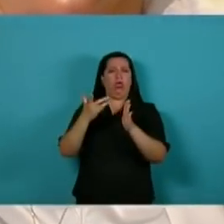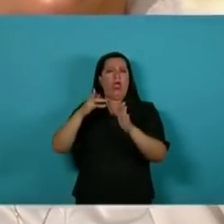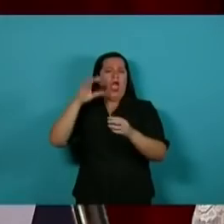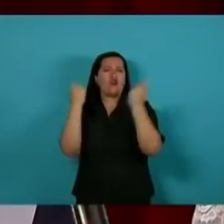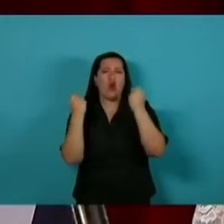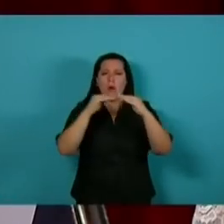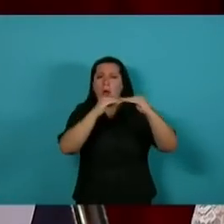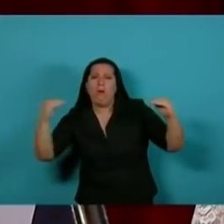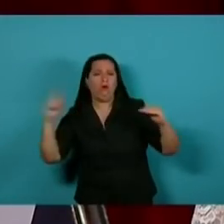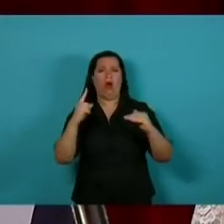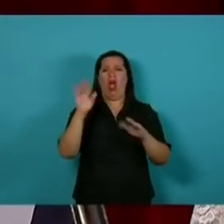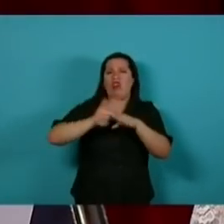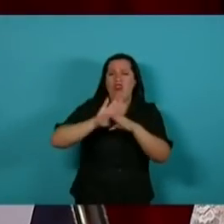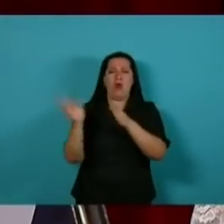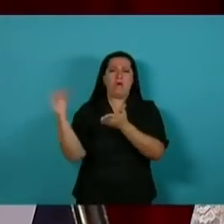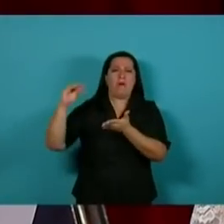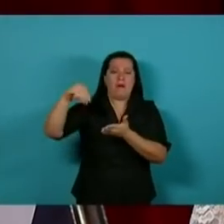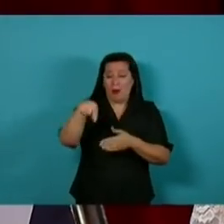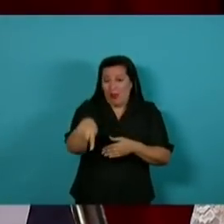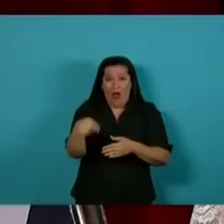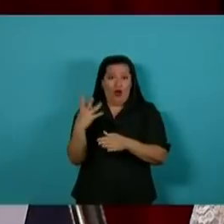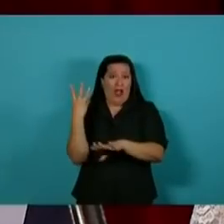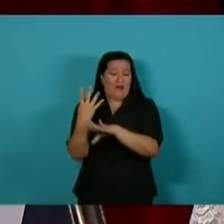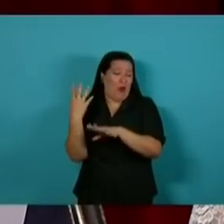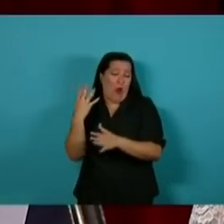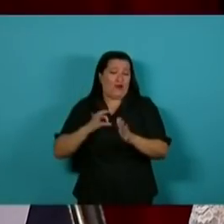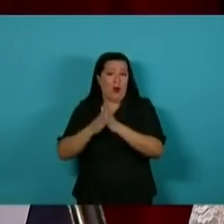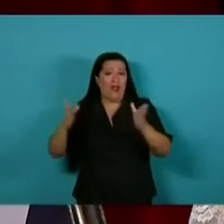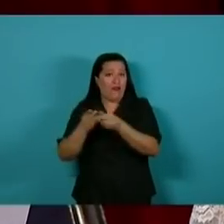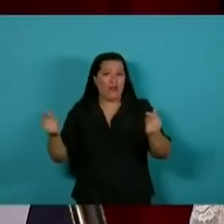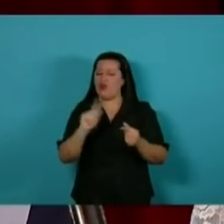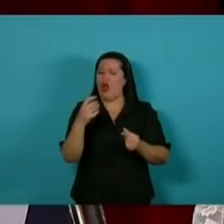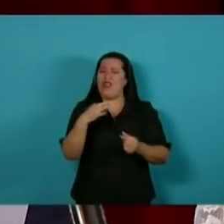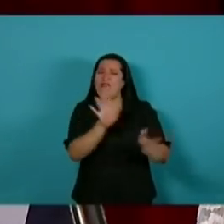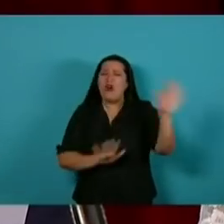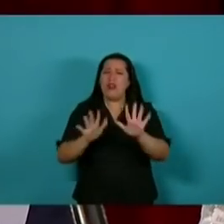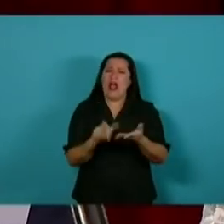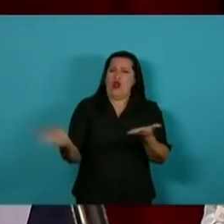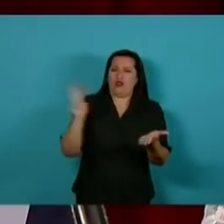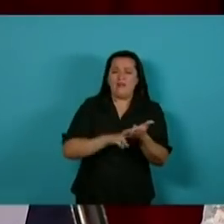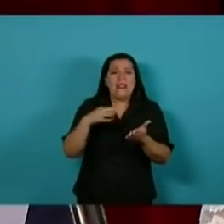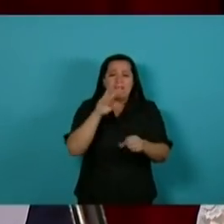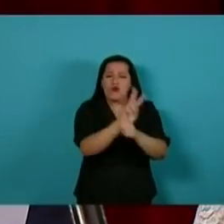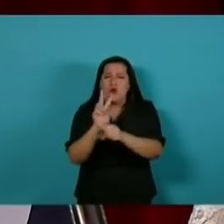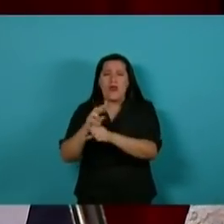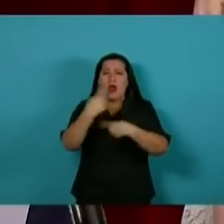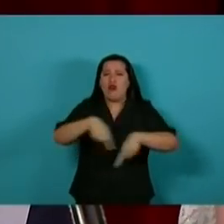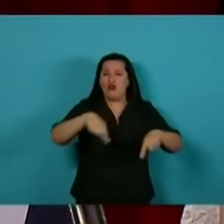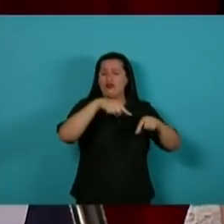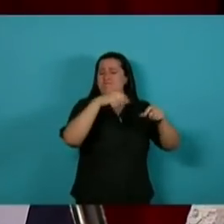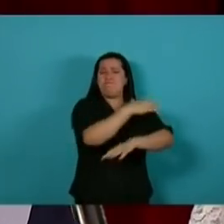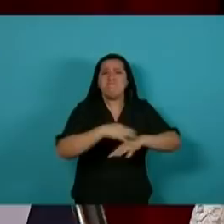se ha impuesto en los 4 años que hoy acaban. En esa acción de reordenamiento vamos a proteger a los sectores más